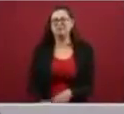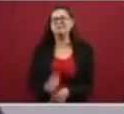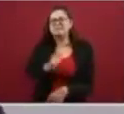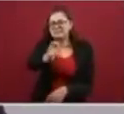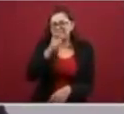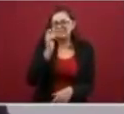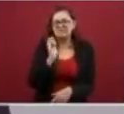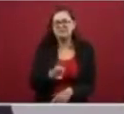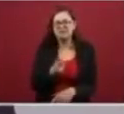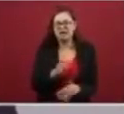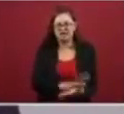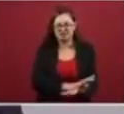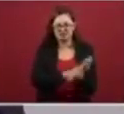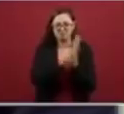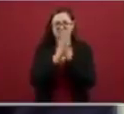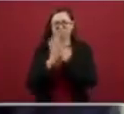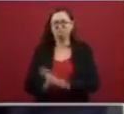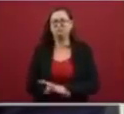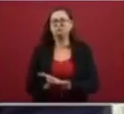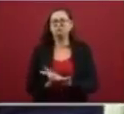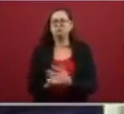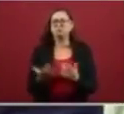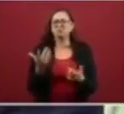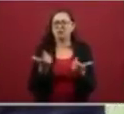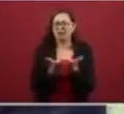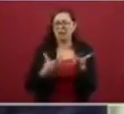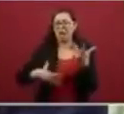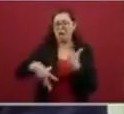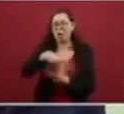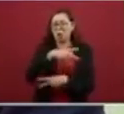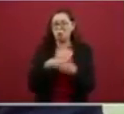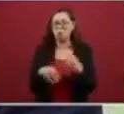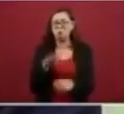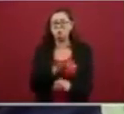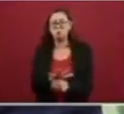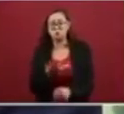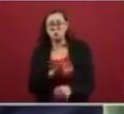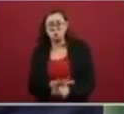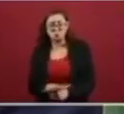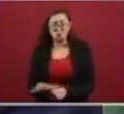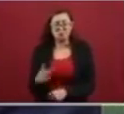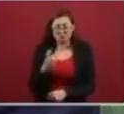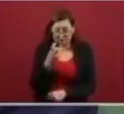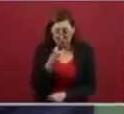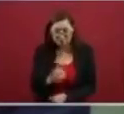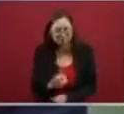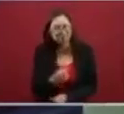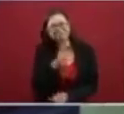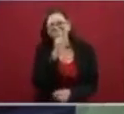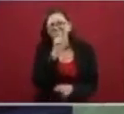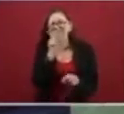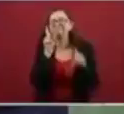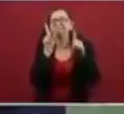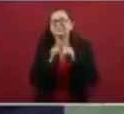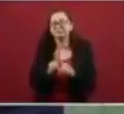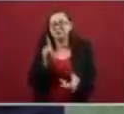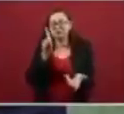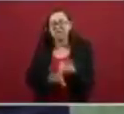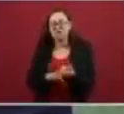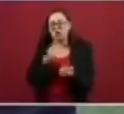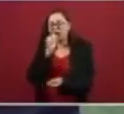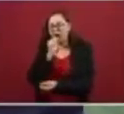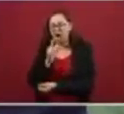lograr el bienestar material, sino también lograr el bienestar del